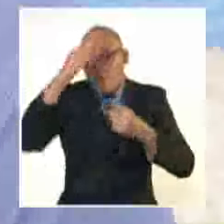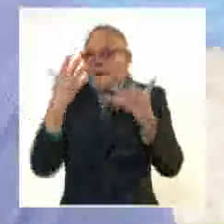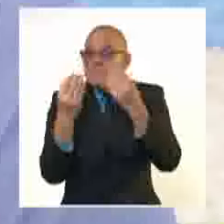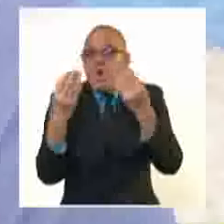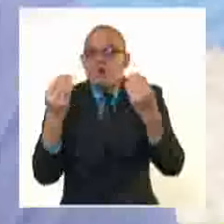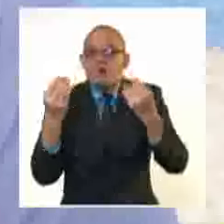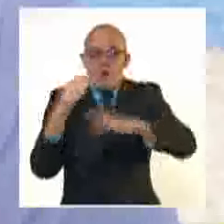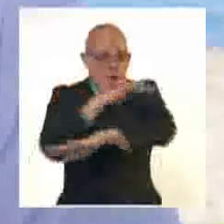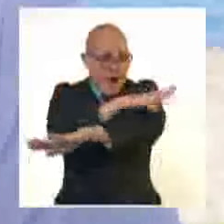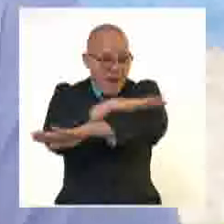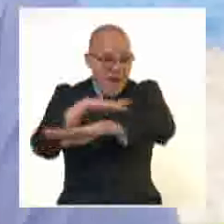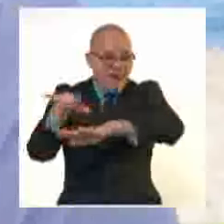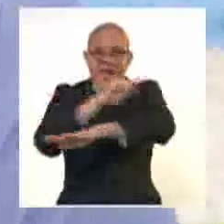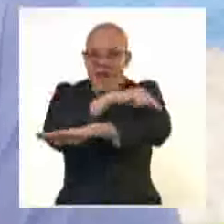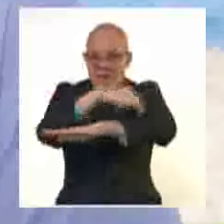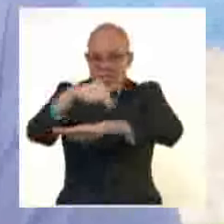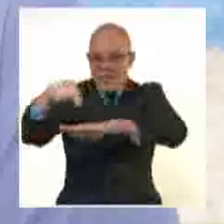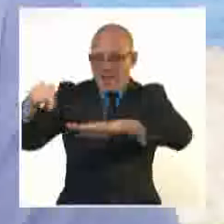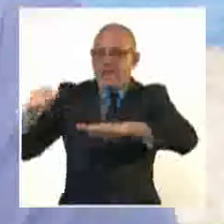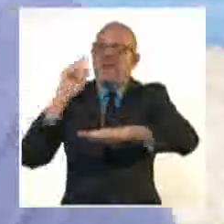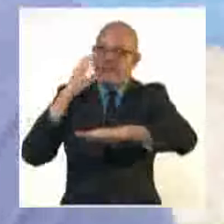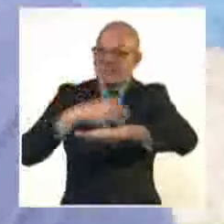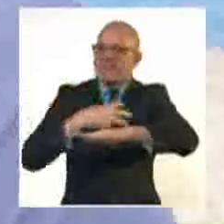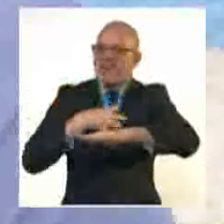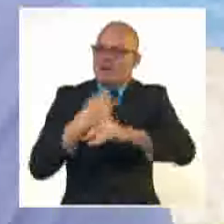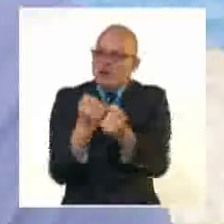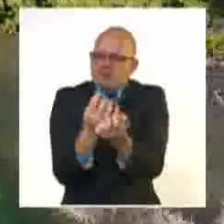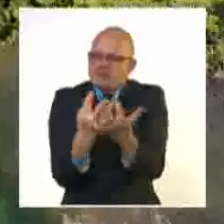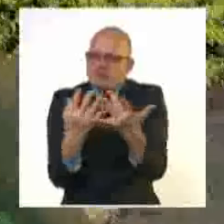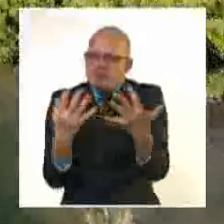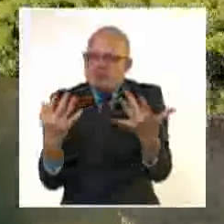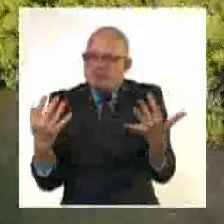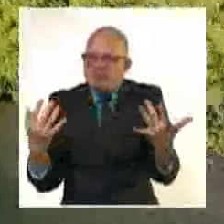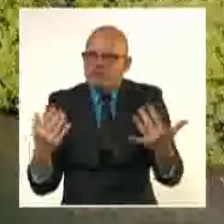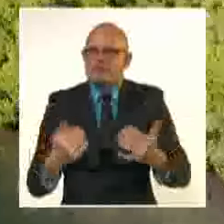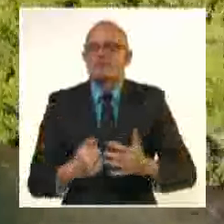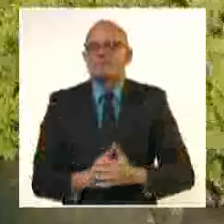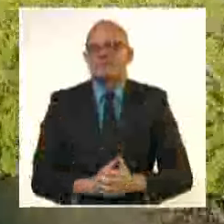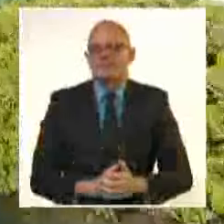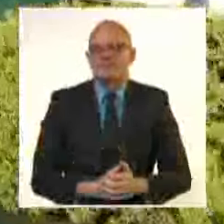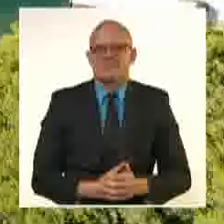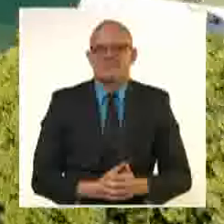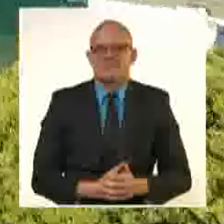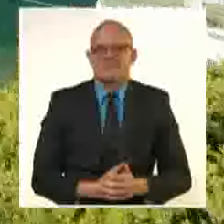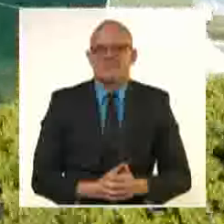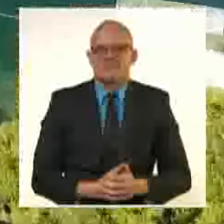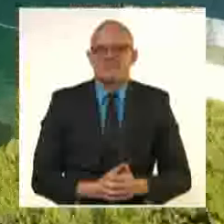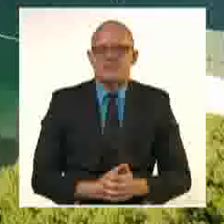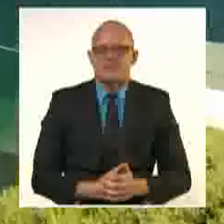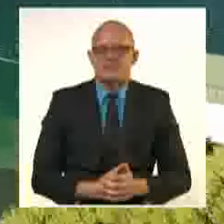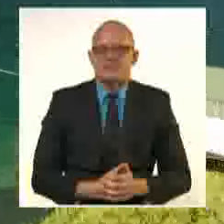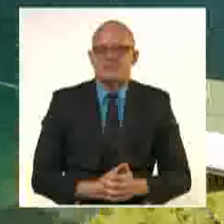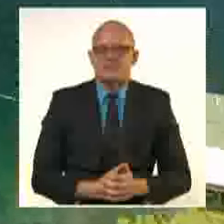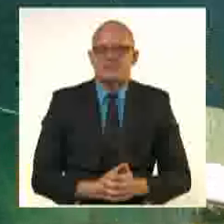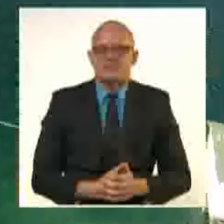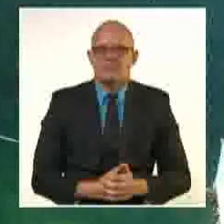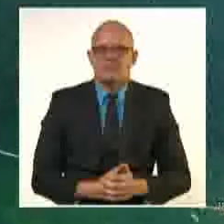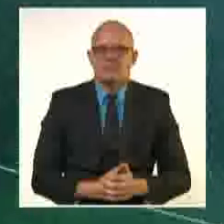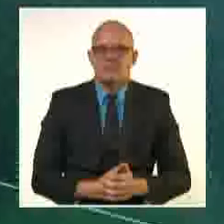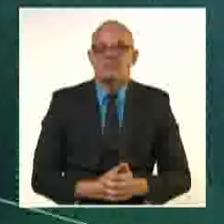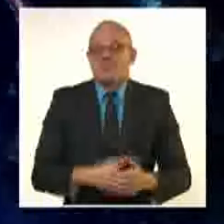aceptó además por la dirección de la sociedad la creación de un capítulo solo dedicado a Cuba. Uno de los sitios donde se encuentran